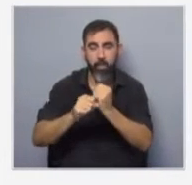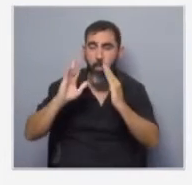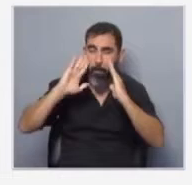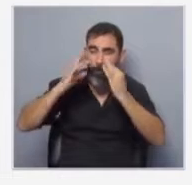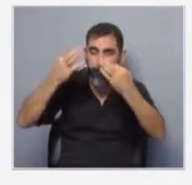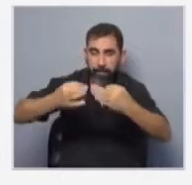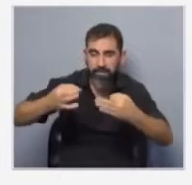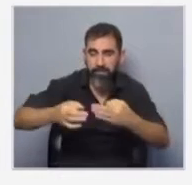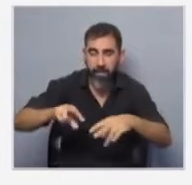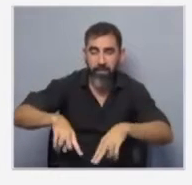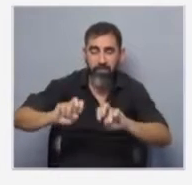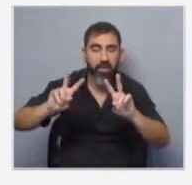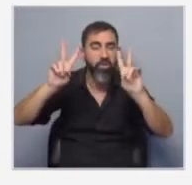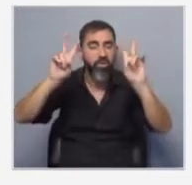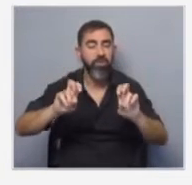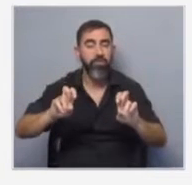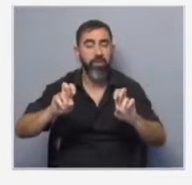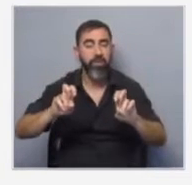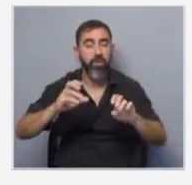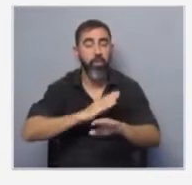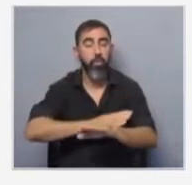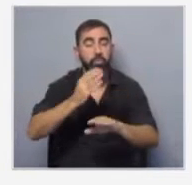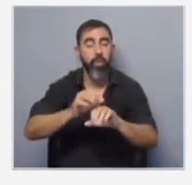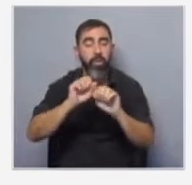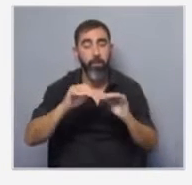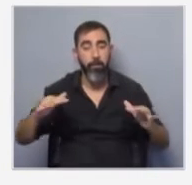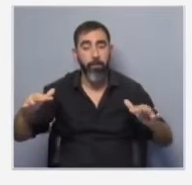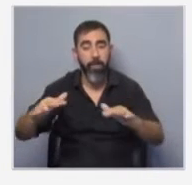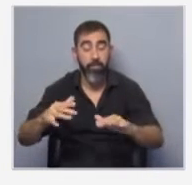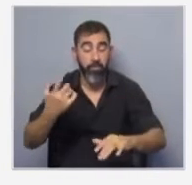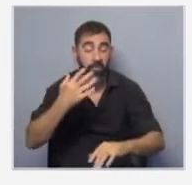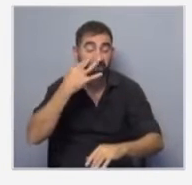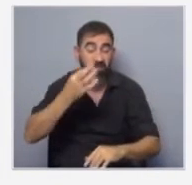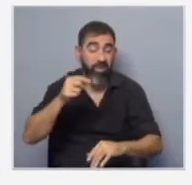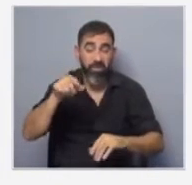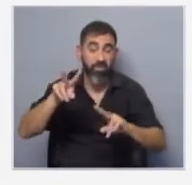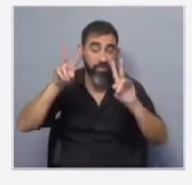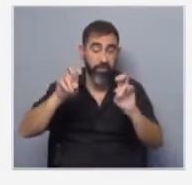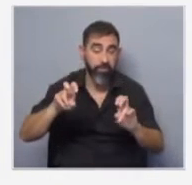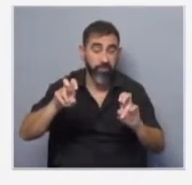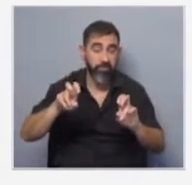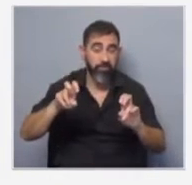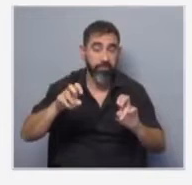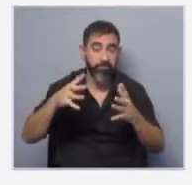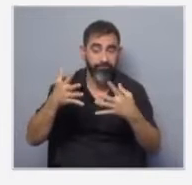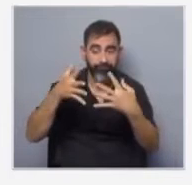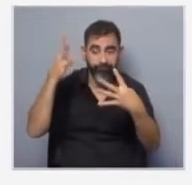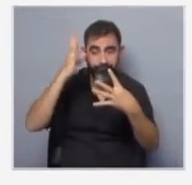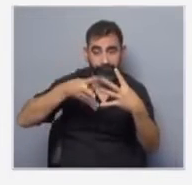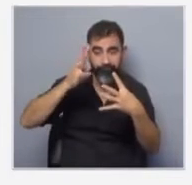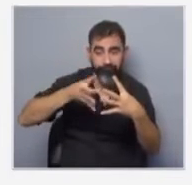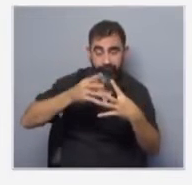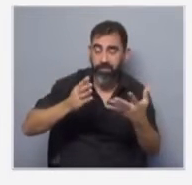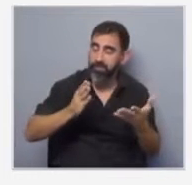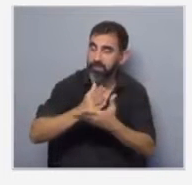específica para estudiar los temas de las secuelas de la pandemia, cuando en realidad esos temas están entrecruzados y cada vez